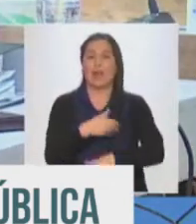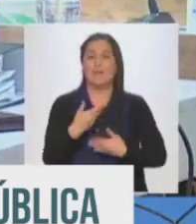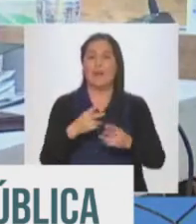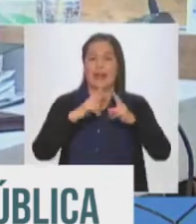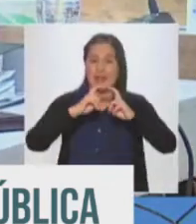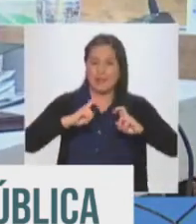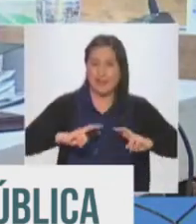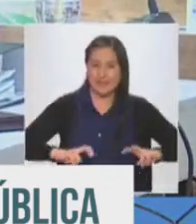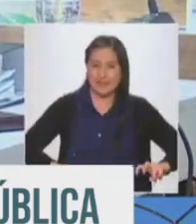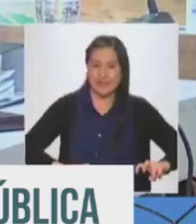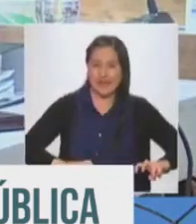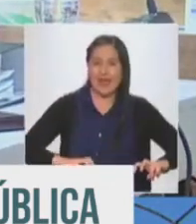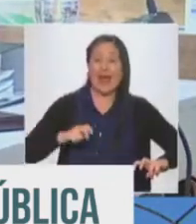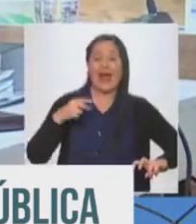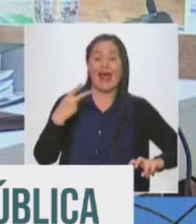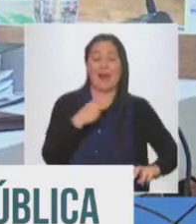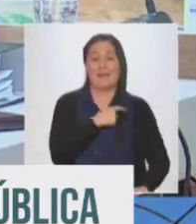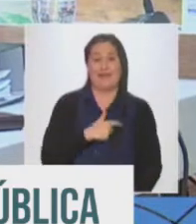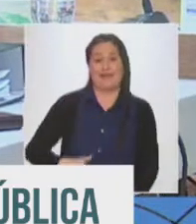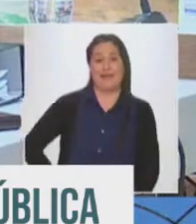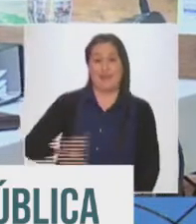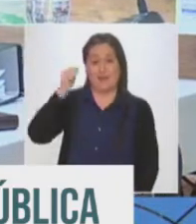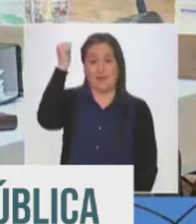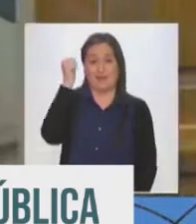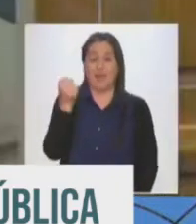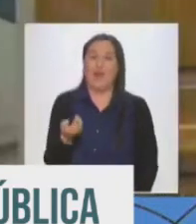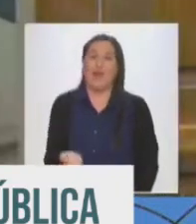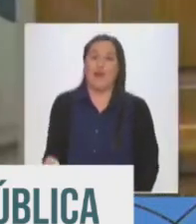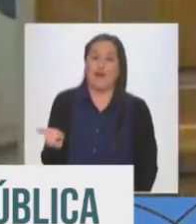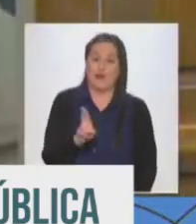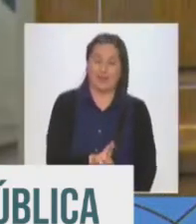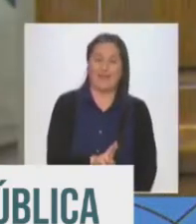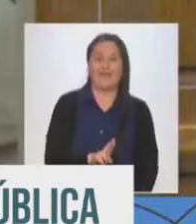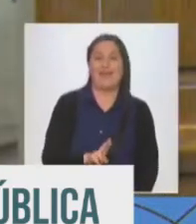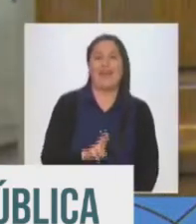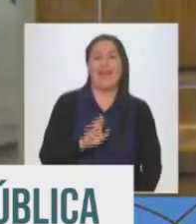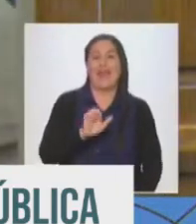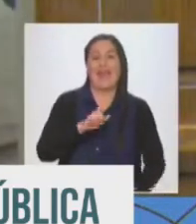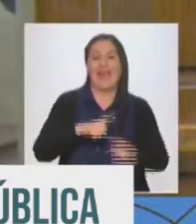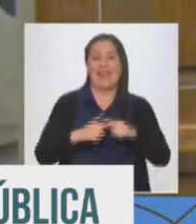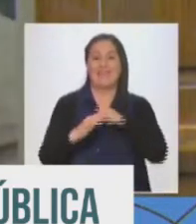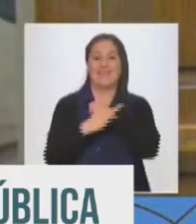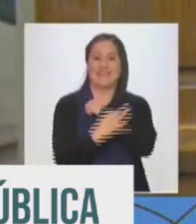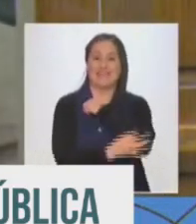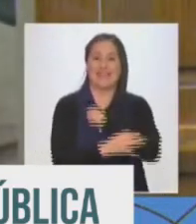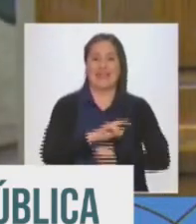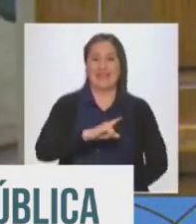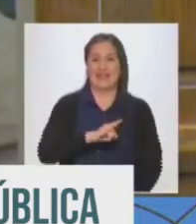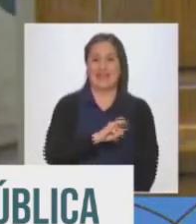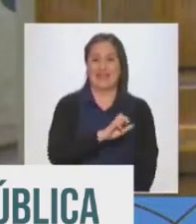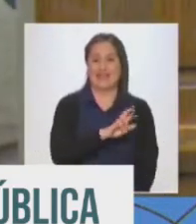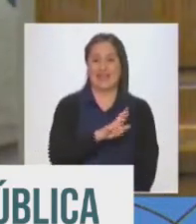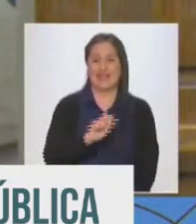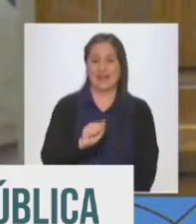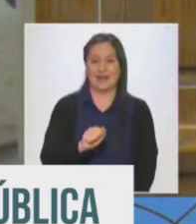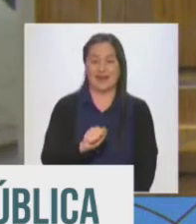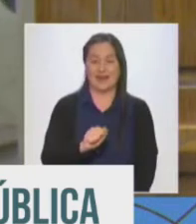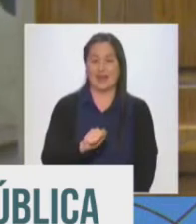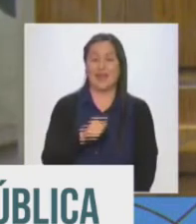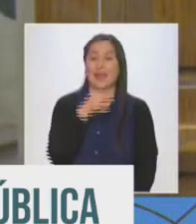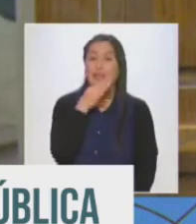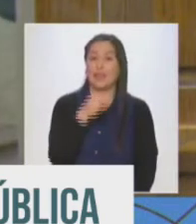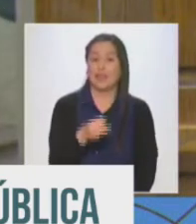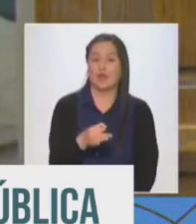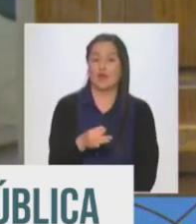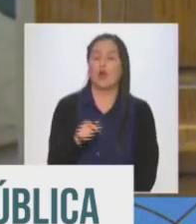al presidente. Nuevamente, cito al ex fiscal Guerra, consultado sobre la decisión que tomó el fiscal nacional y dijo,